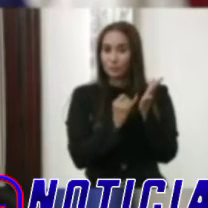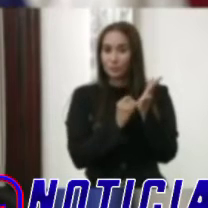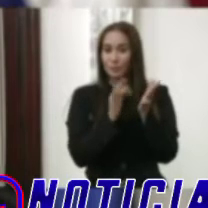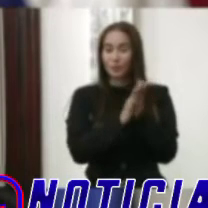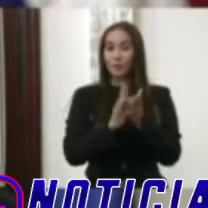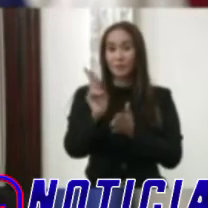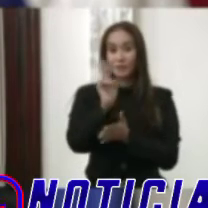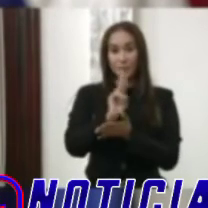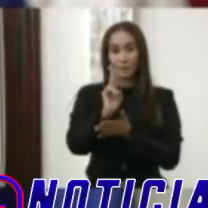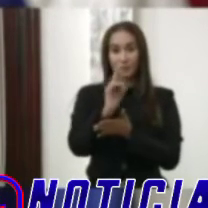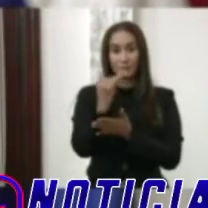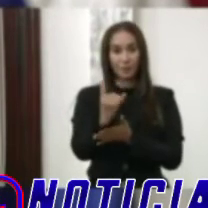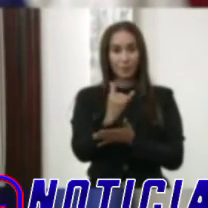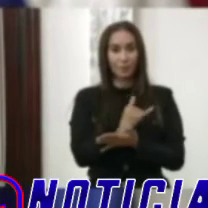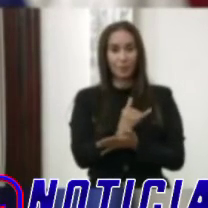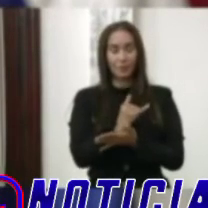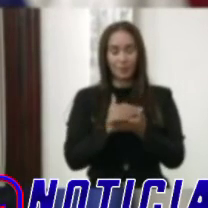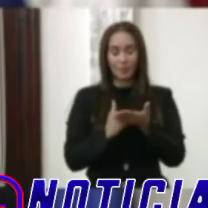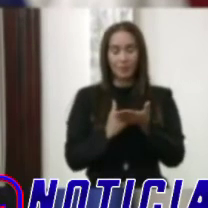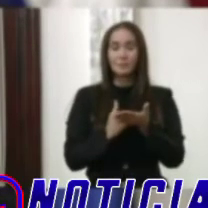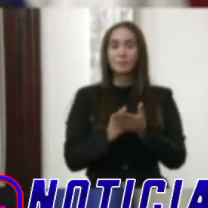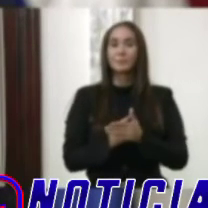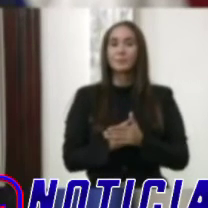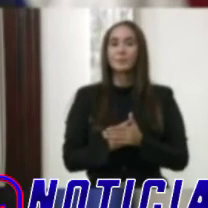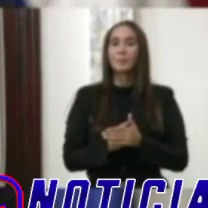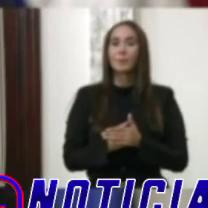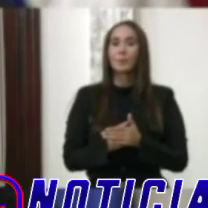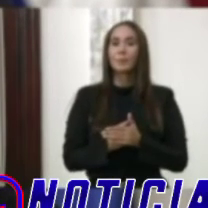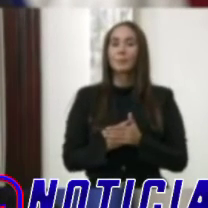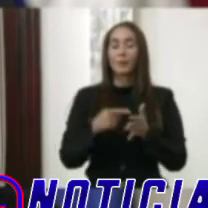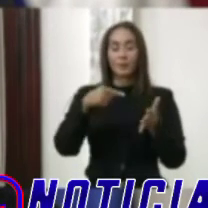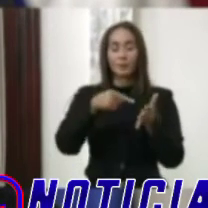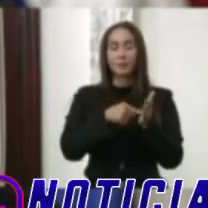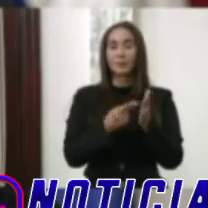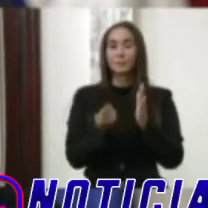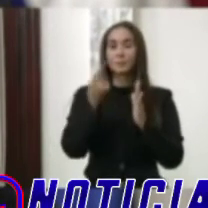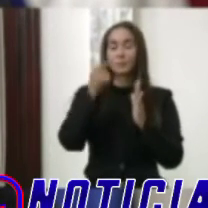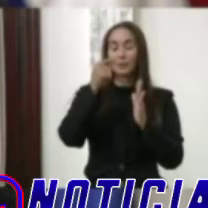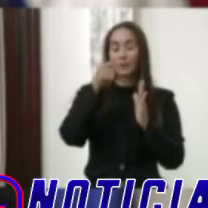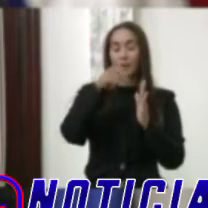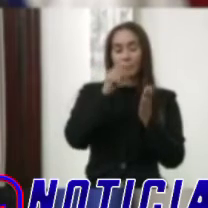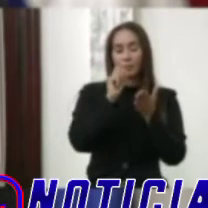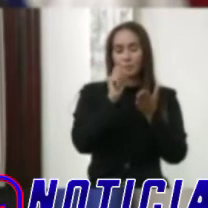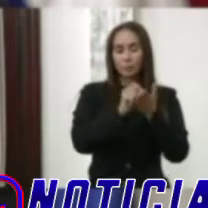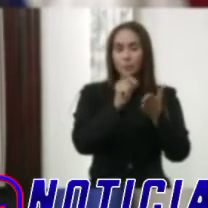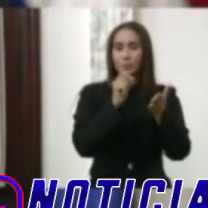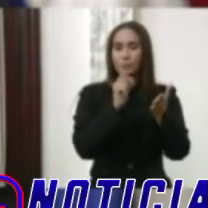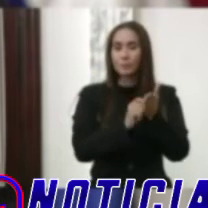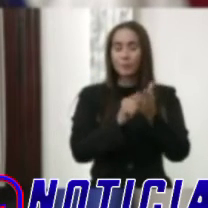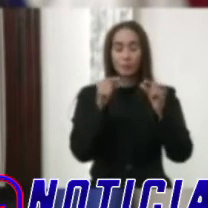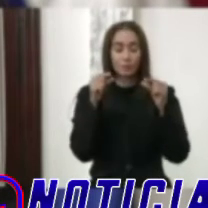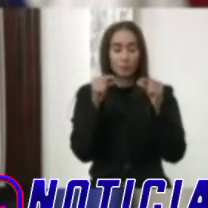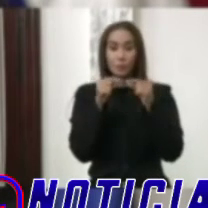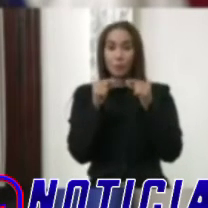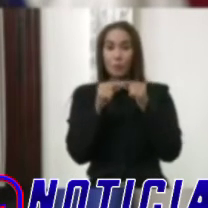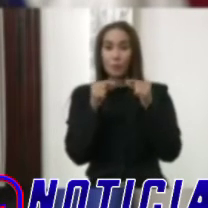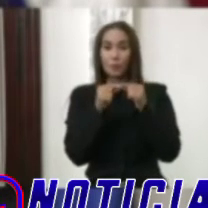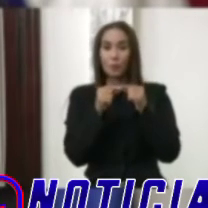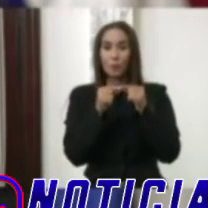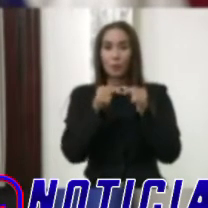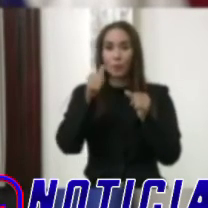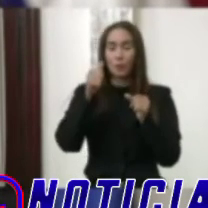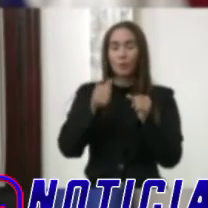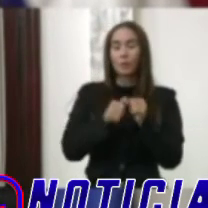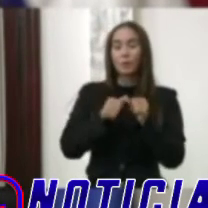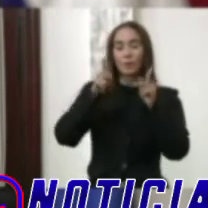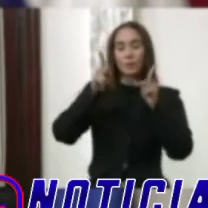utilizado para revestirlos están impregnados los códigos genéticos de los